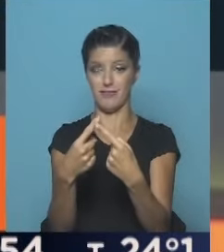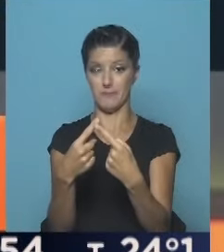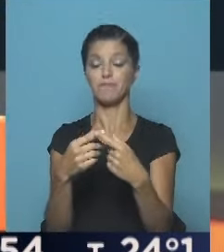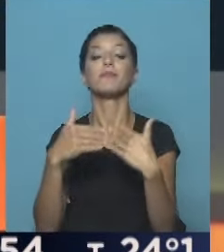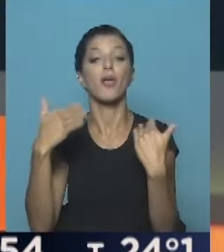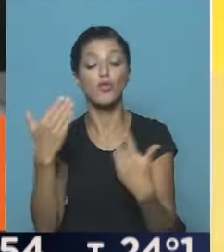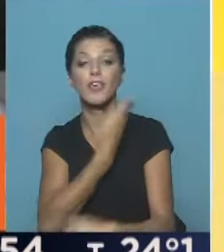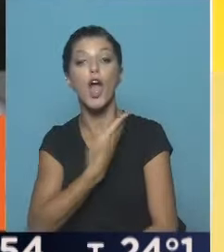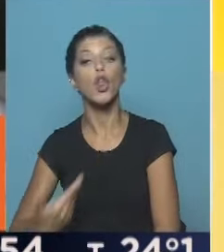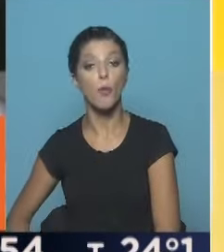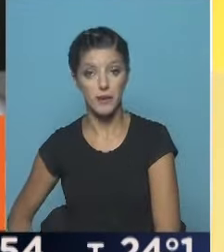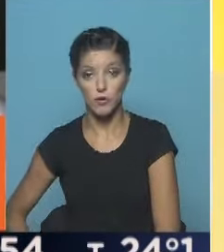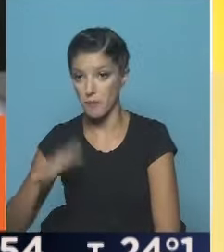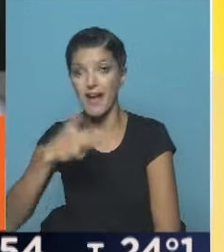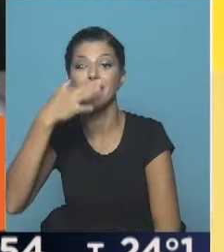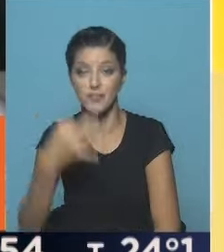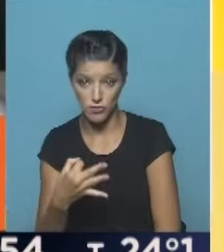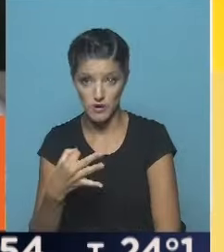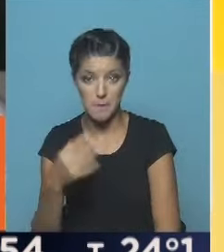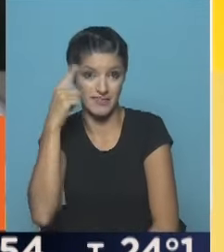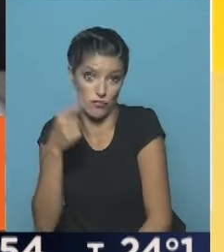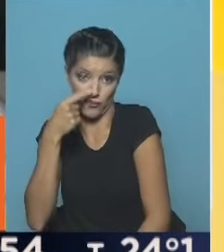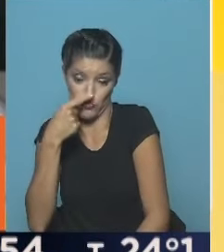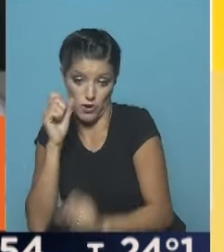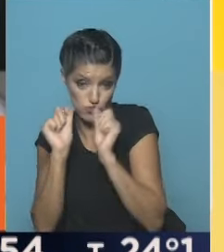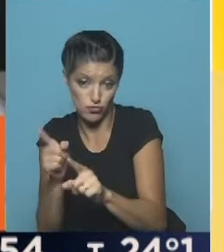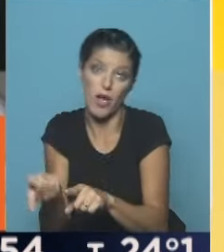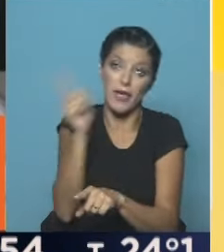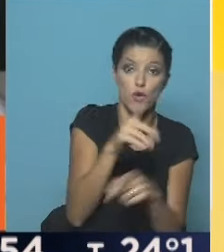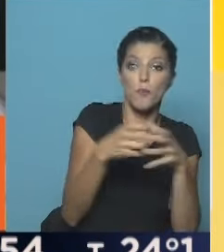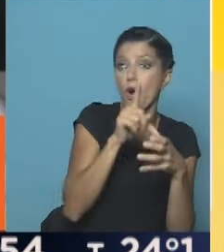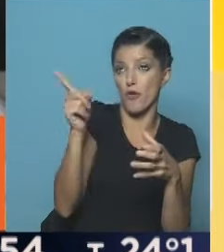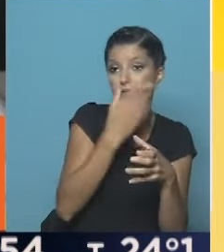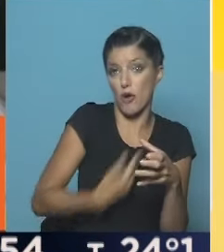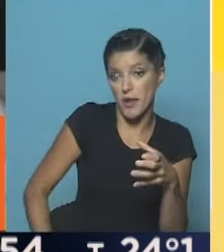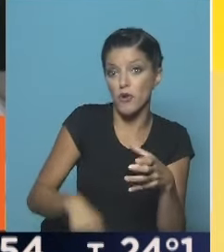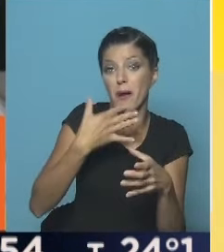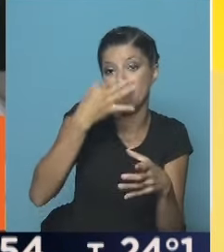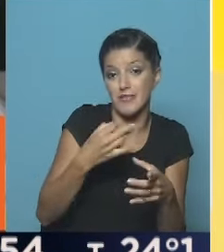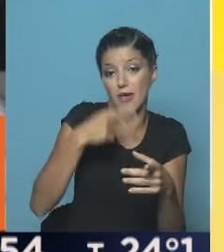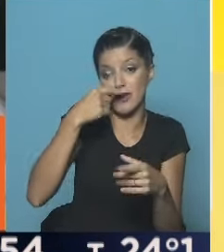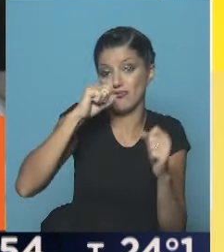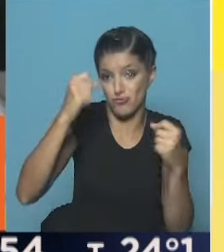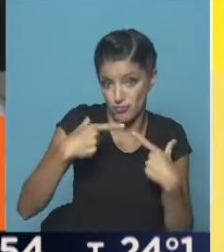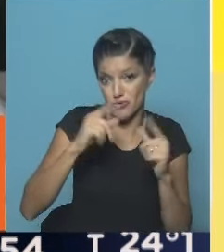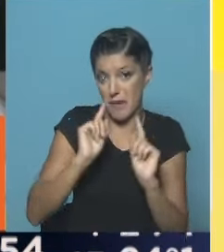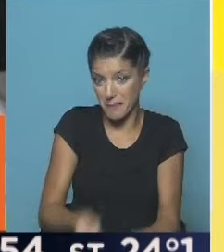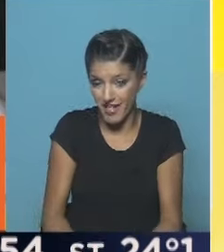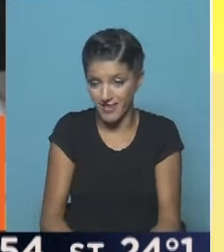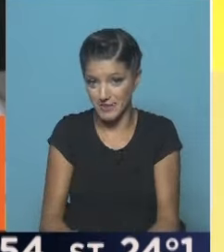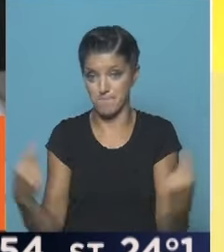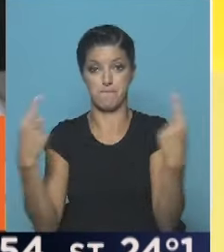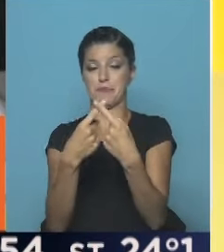el gobierno va a tomar medidas en función de sus intereses como la oposición lo va a hacer en función de los suyos. Aquí la cuestión básica, por eso volví